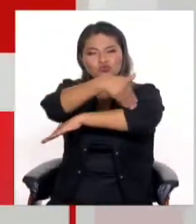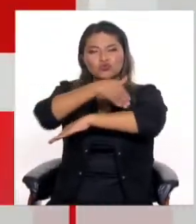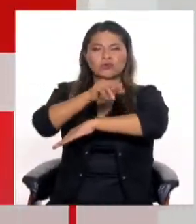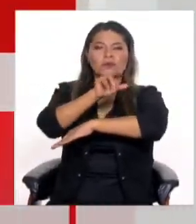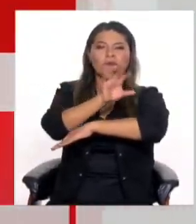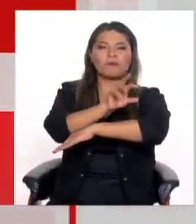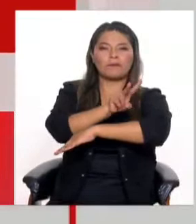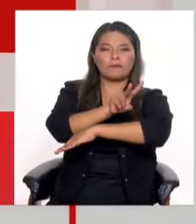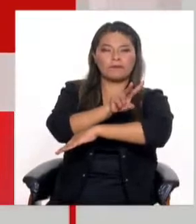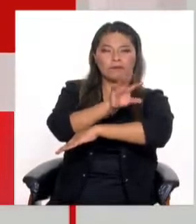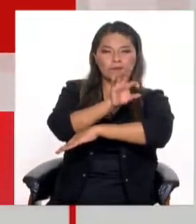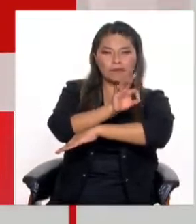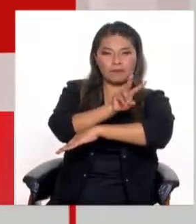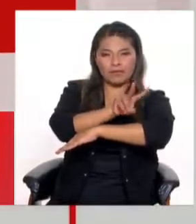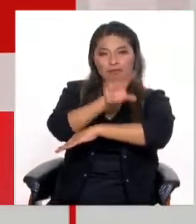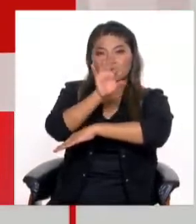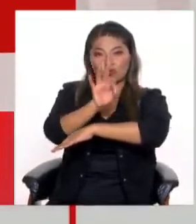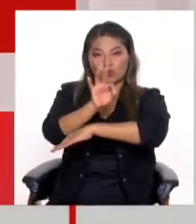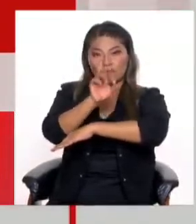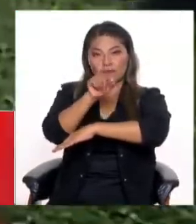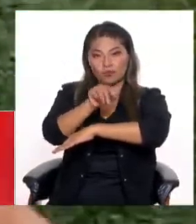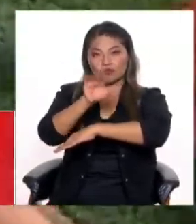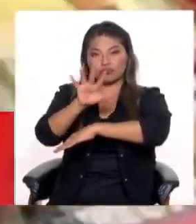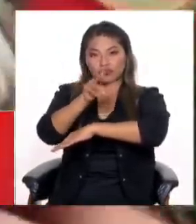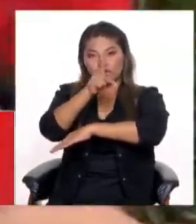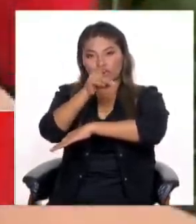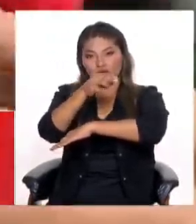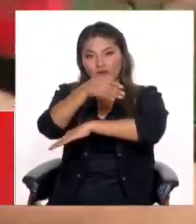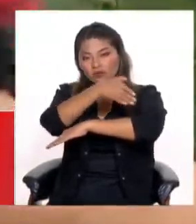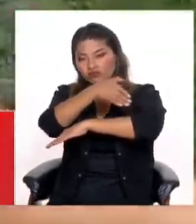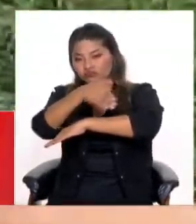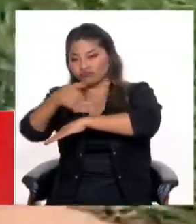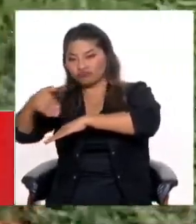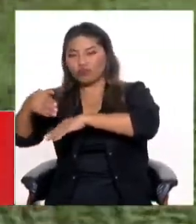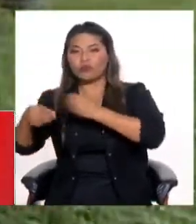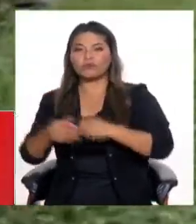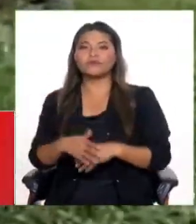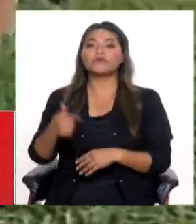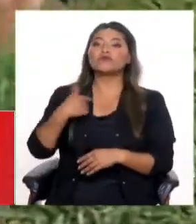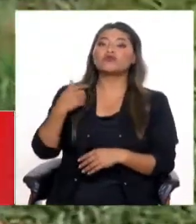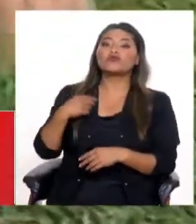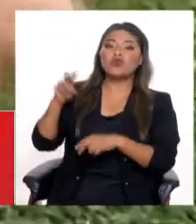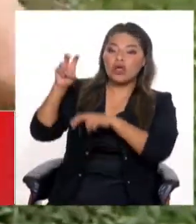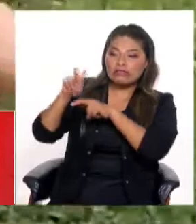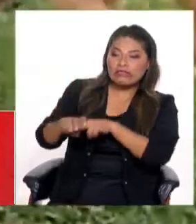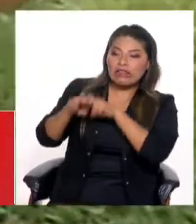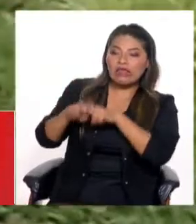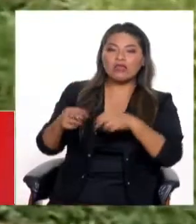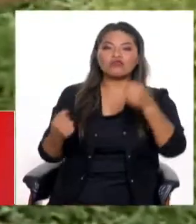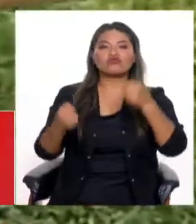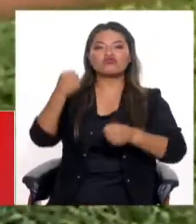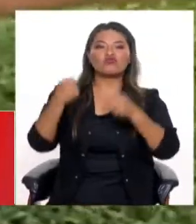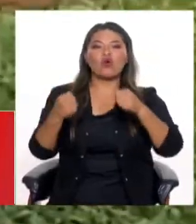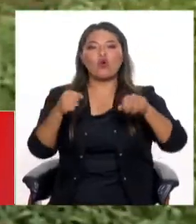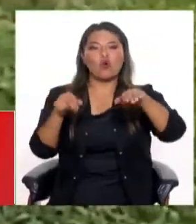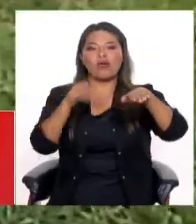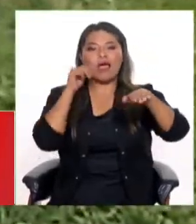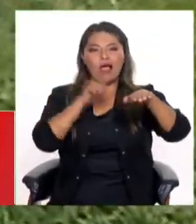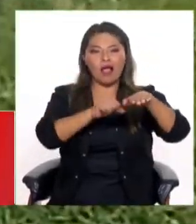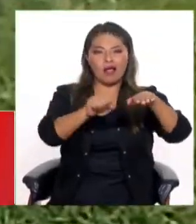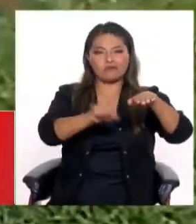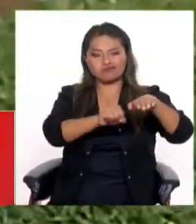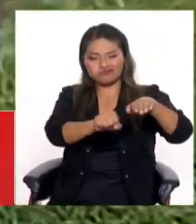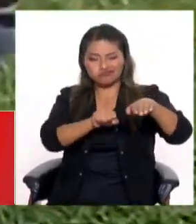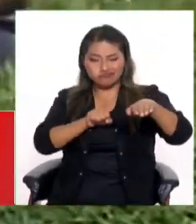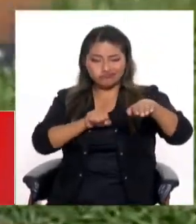Paradero Yanacoto, en el distrito de Chosica. Yo estaba sentado adelante del chofer, con el chofer, se le ha vaciado los frenos desde